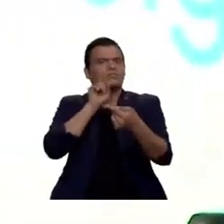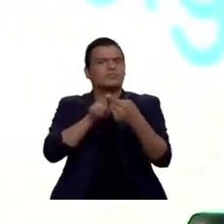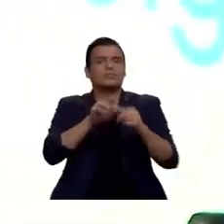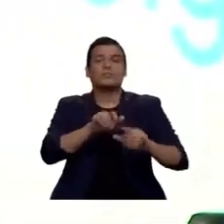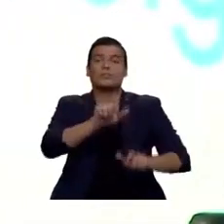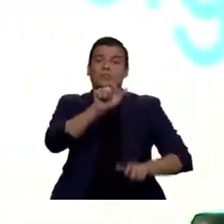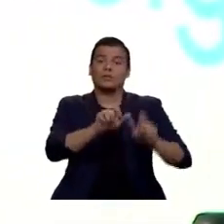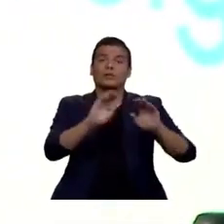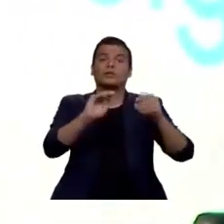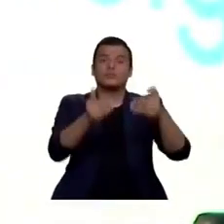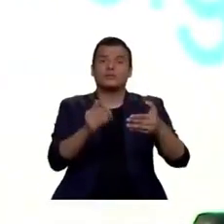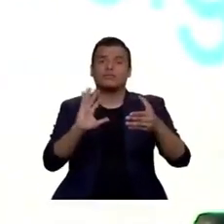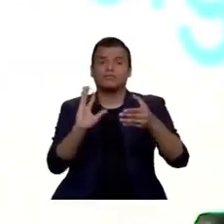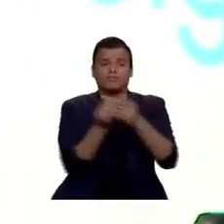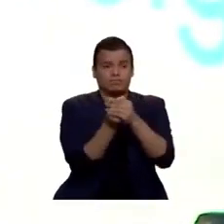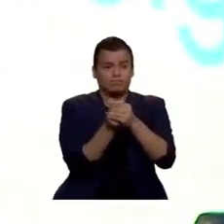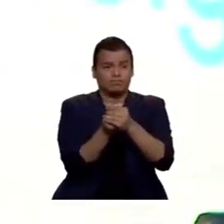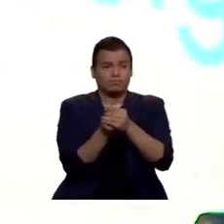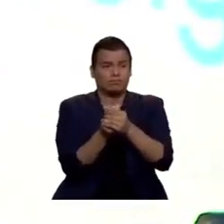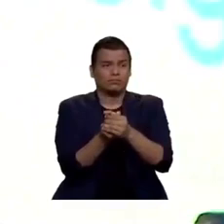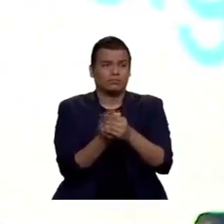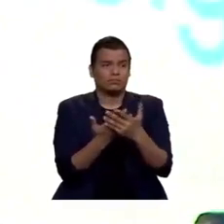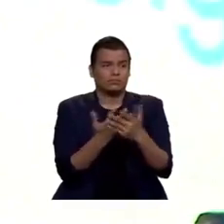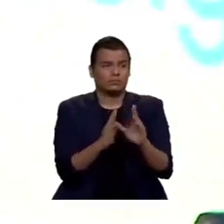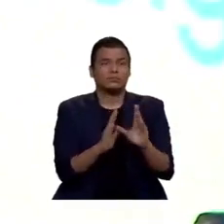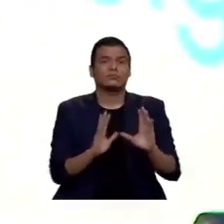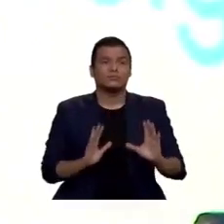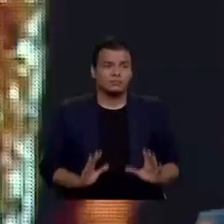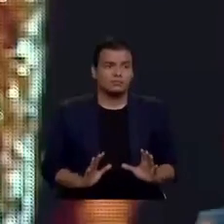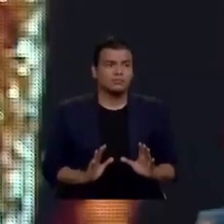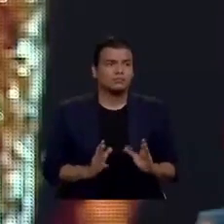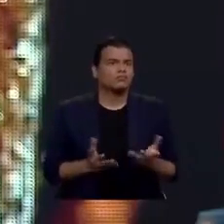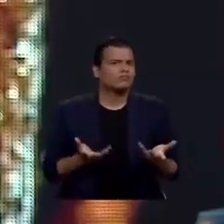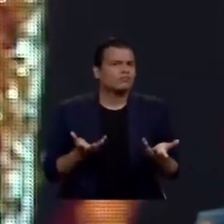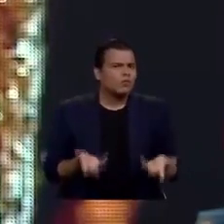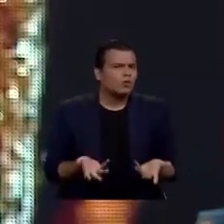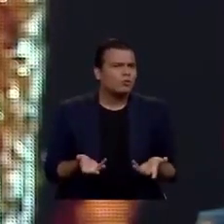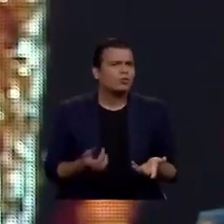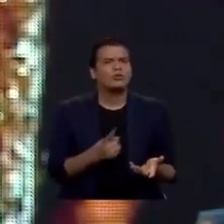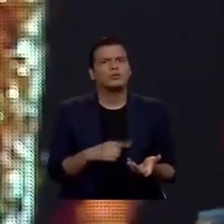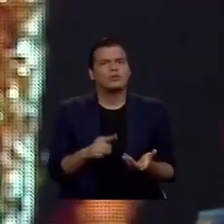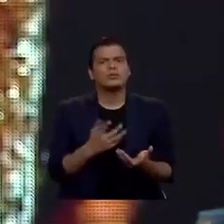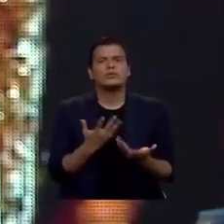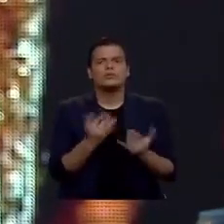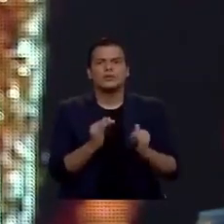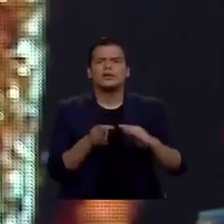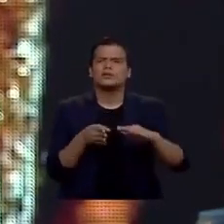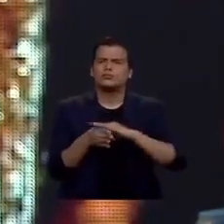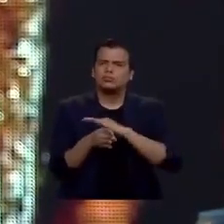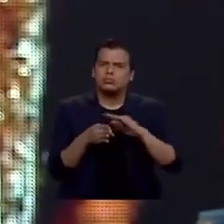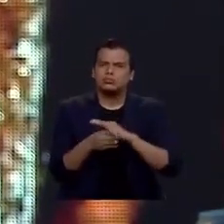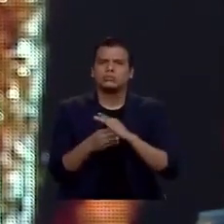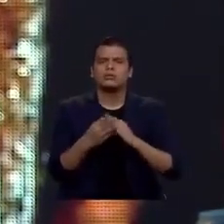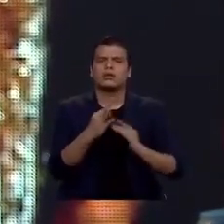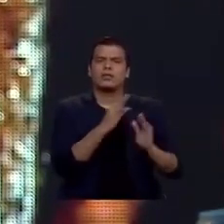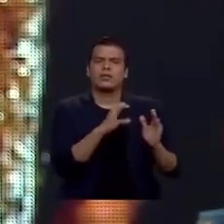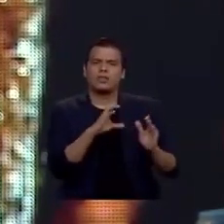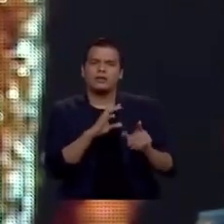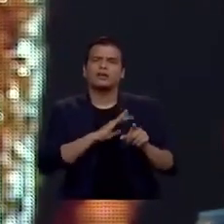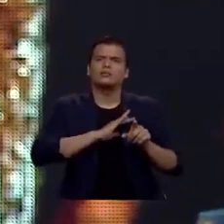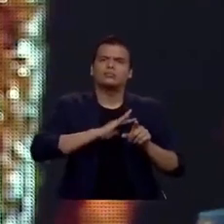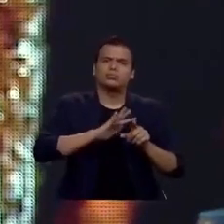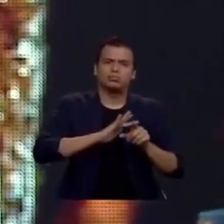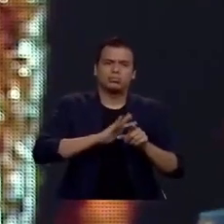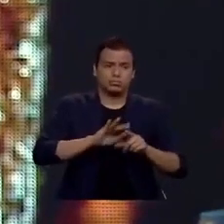personas con discapacidad en el entorno digital garantizando así su acceso y apropiación a las nuevas tecnologías